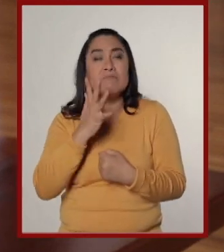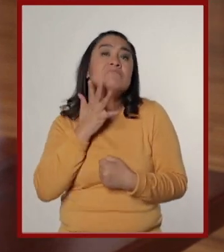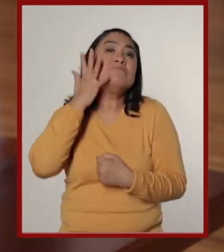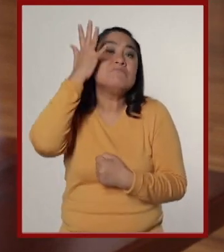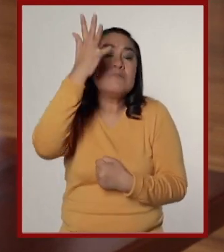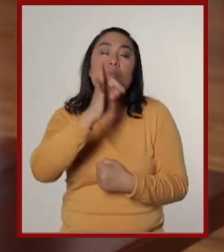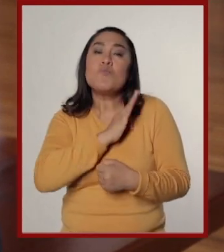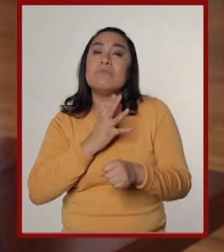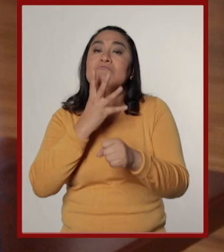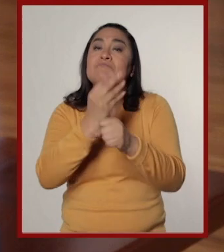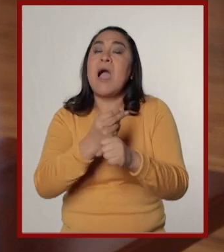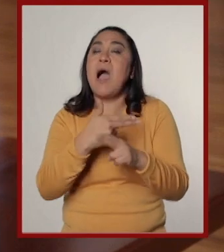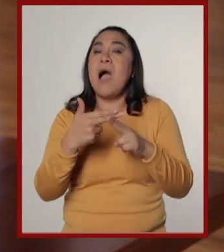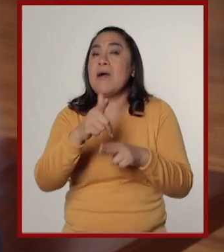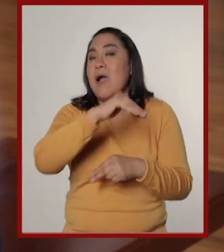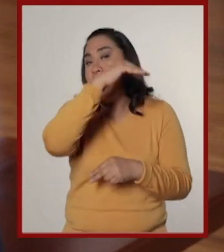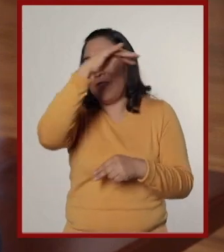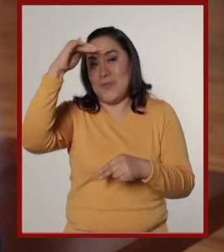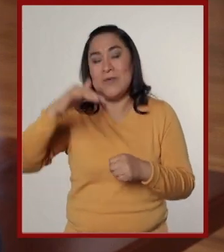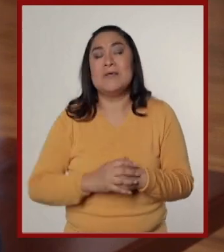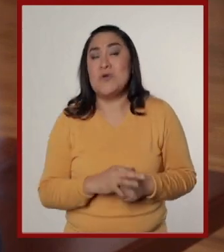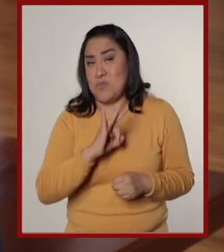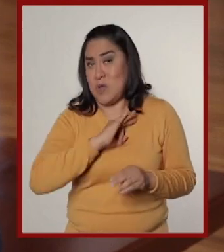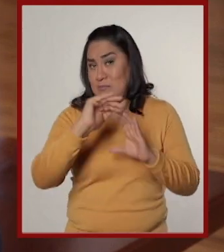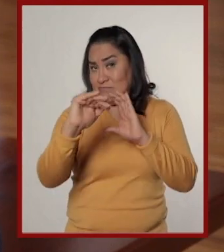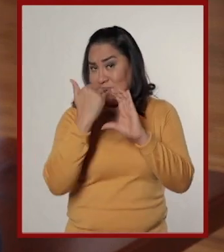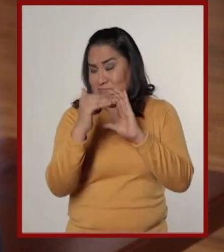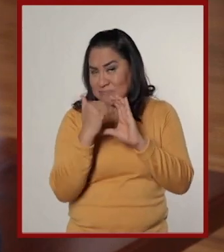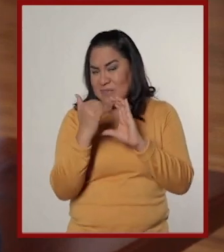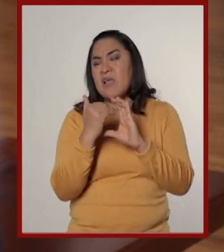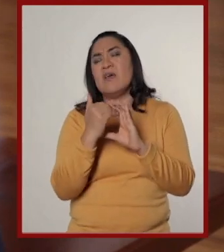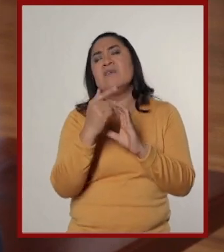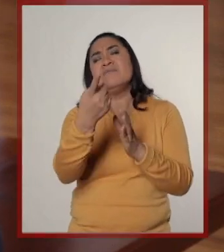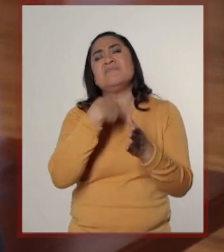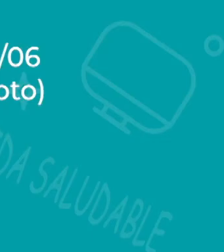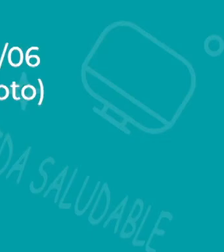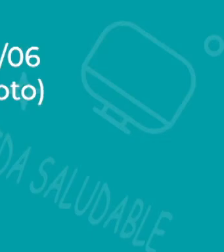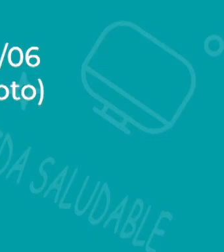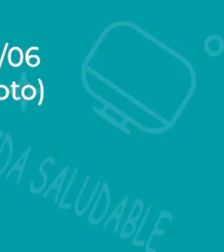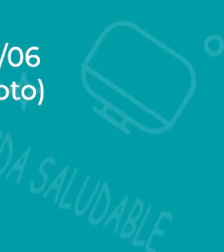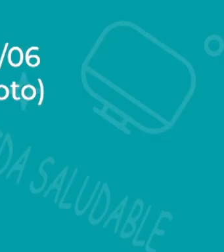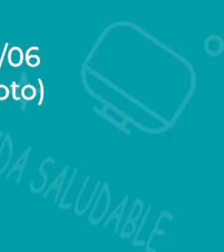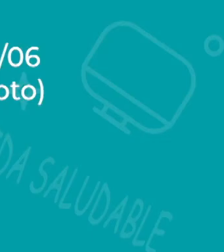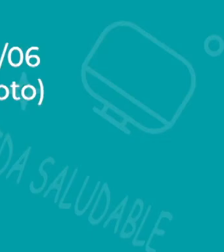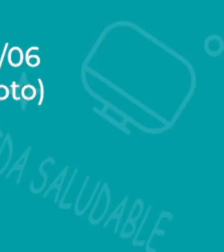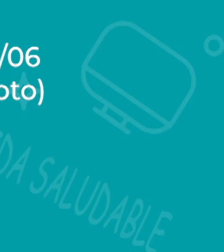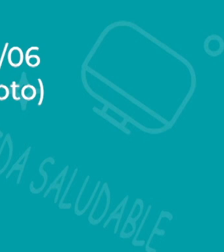incorporar en tu lista? ¿Te sirvió este repaso que hicimos por las habilidades?